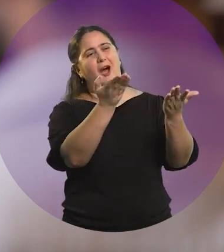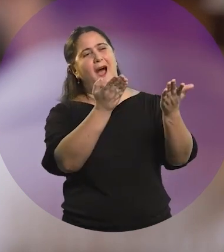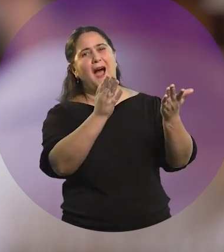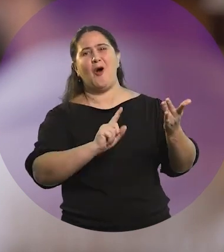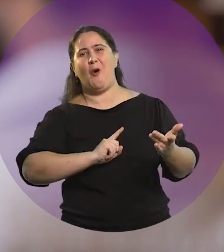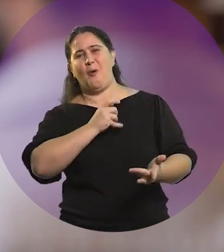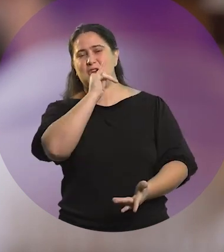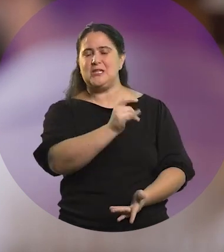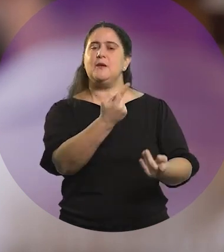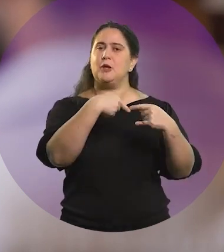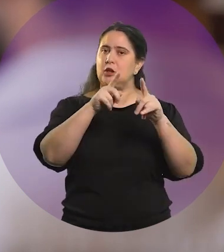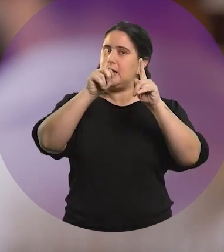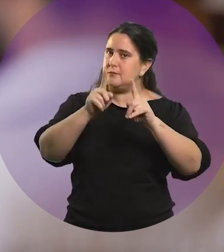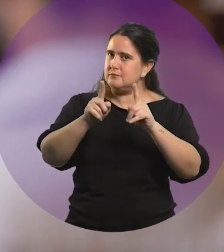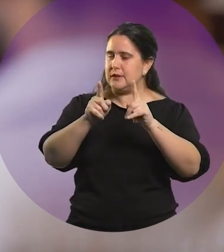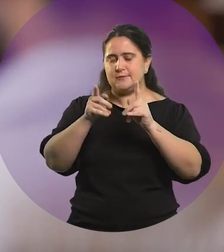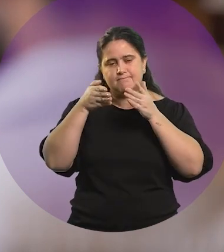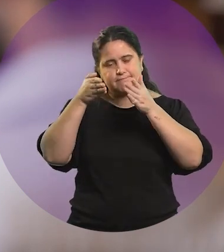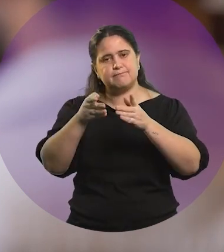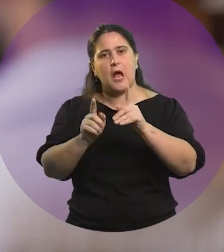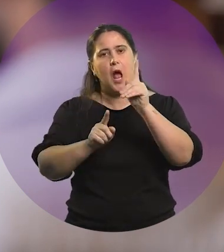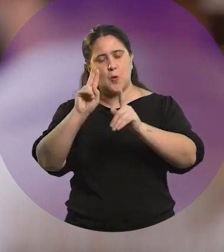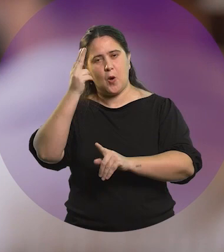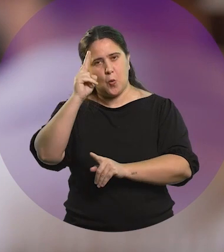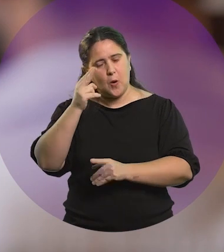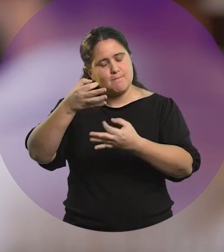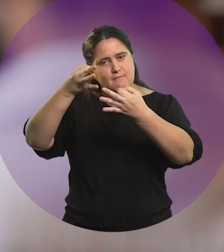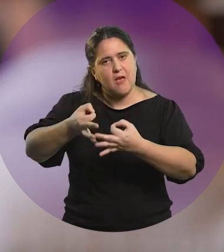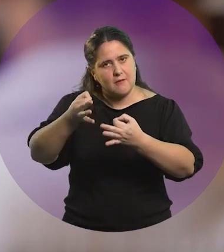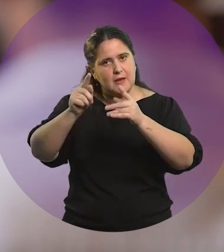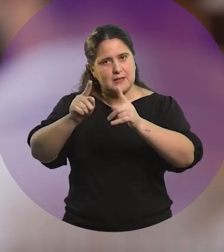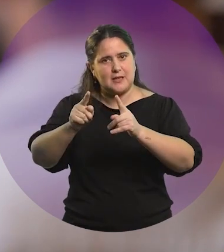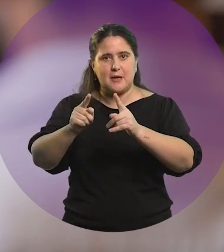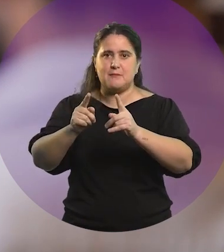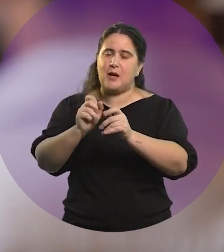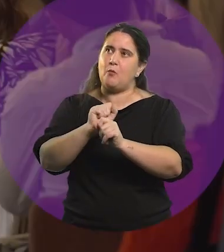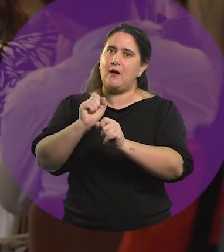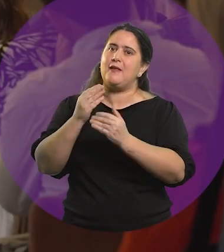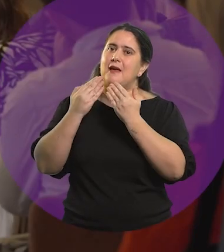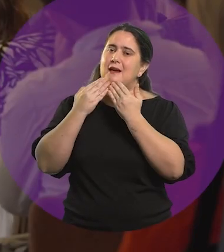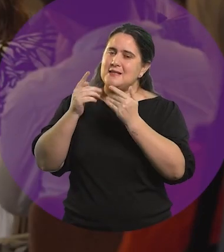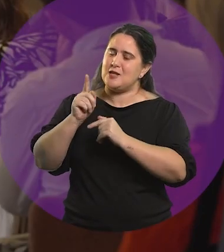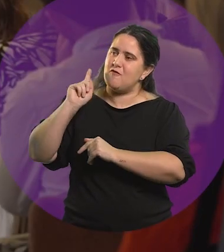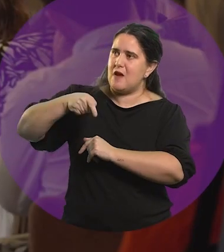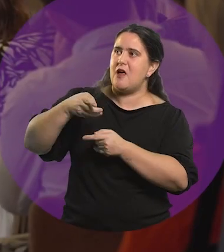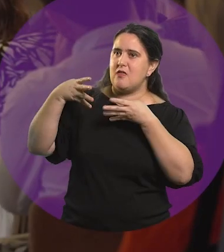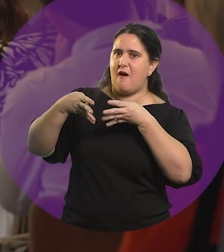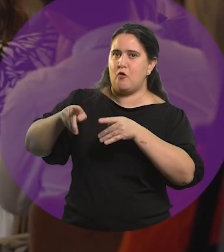y enorgullecernos de eso, pero también puntualizar que Uruguay tiene algunas características específicas que traen otros desafíos, como por